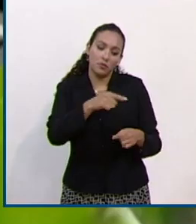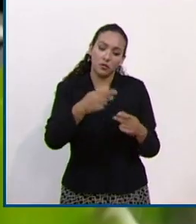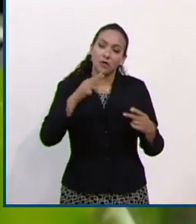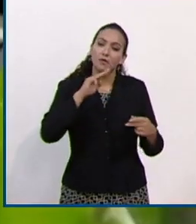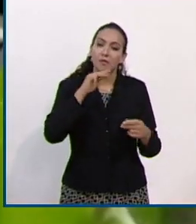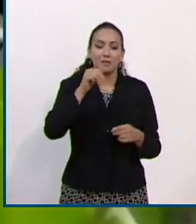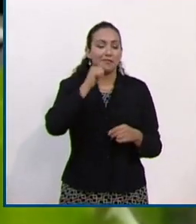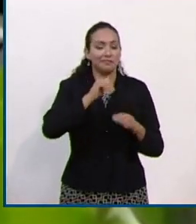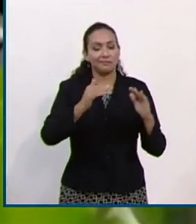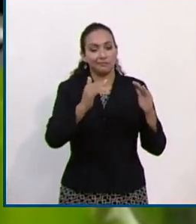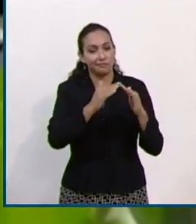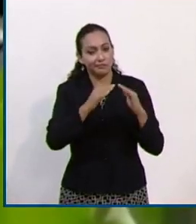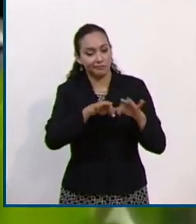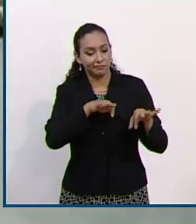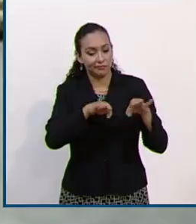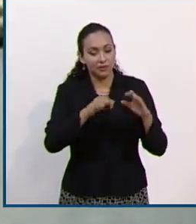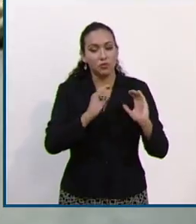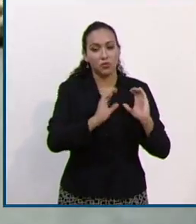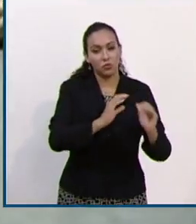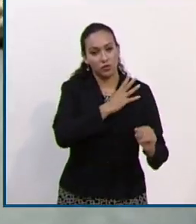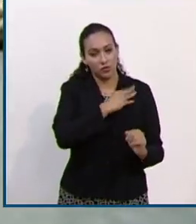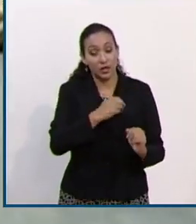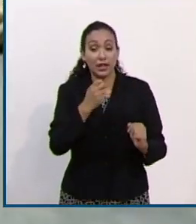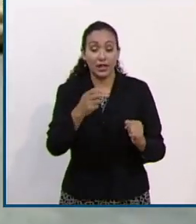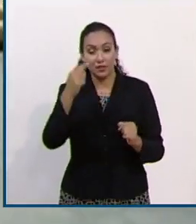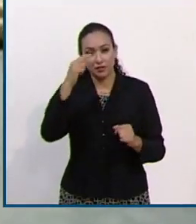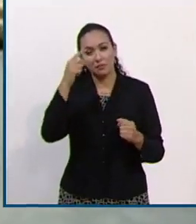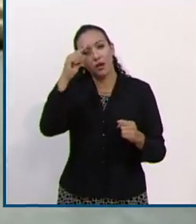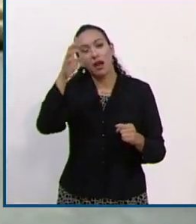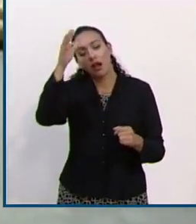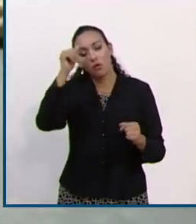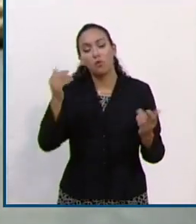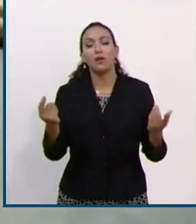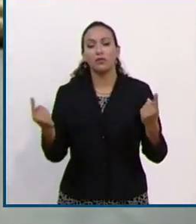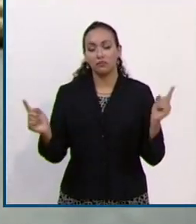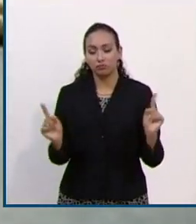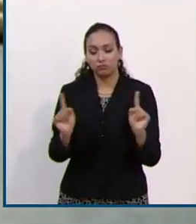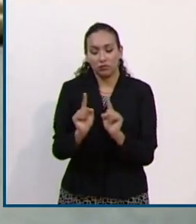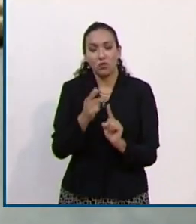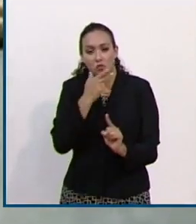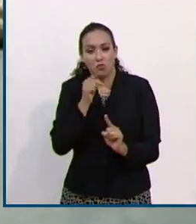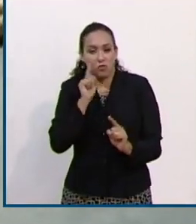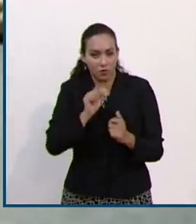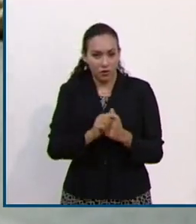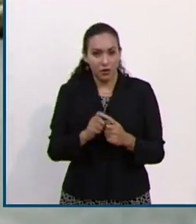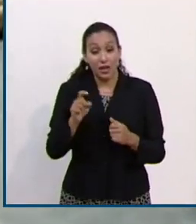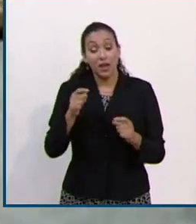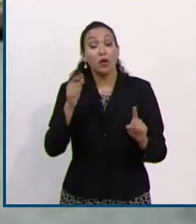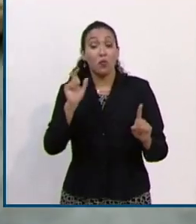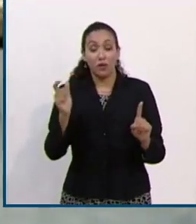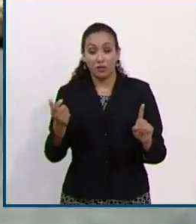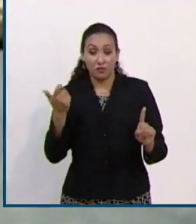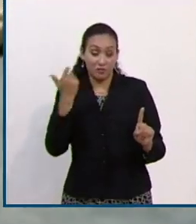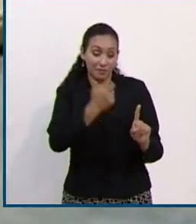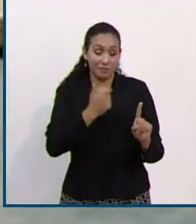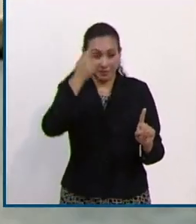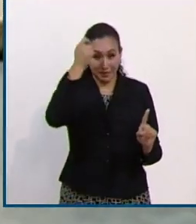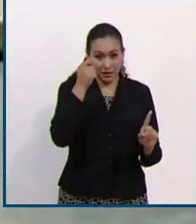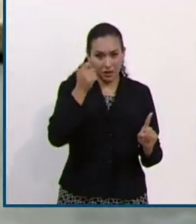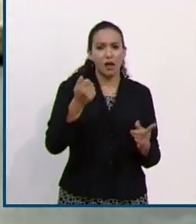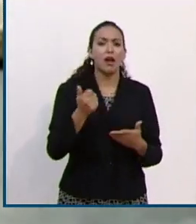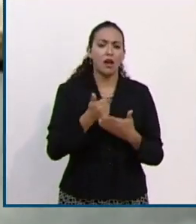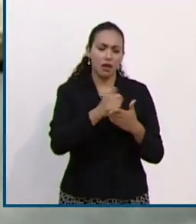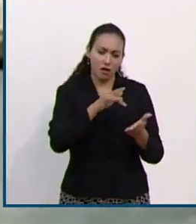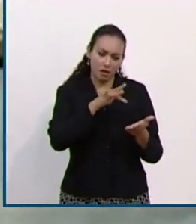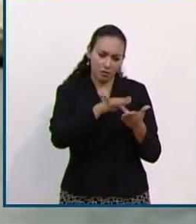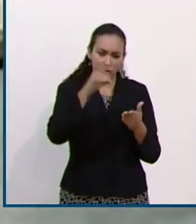familiar de la propiedad sobre los bienes de los cónyuges. Se trata de un mecanismo compensatorio reparador y atiende al derecho a la indemnización